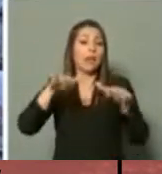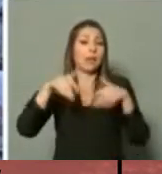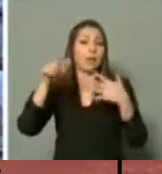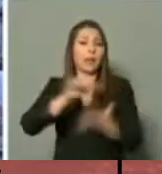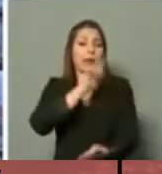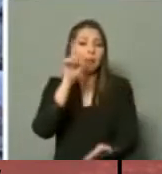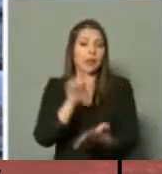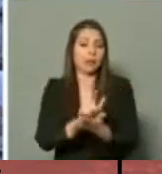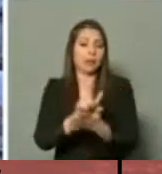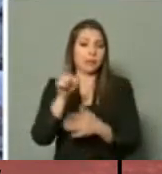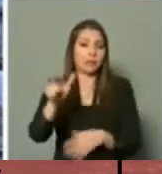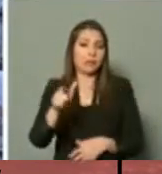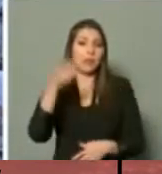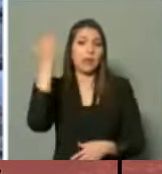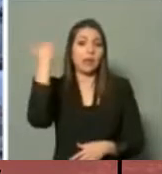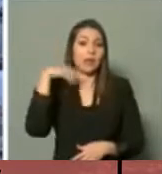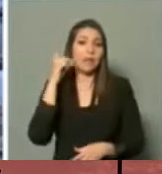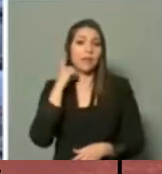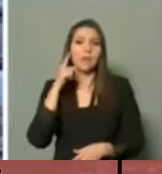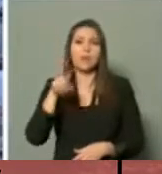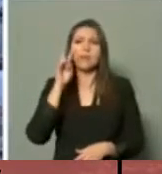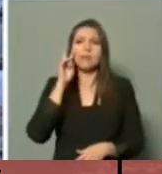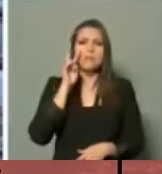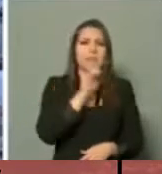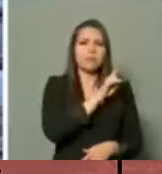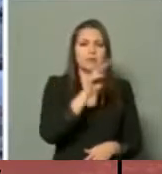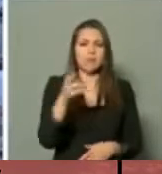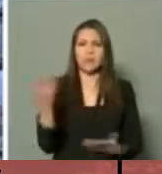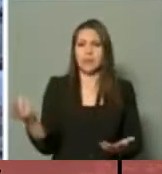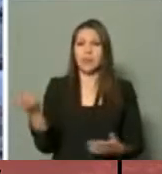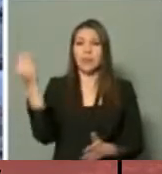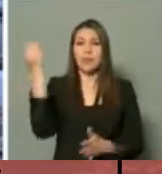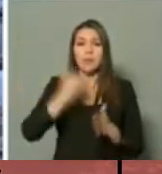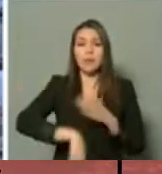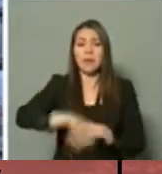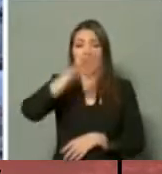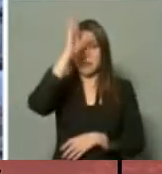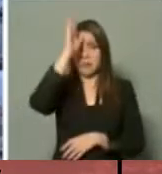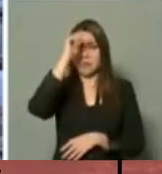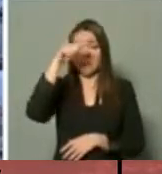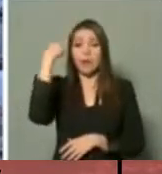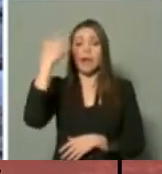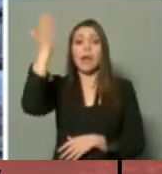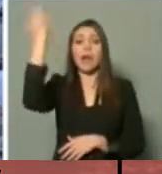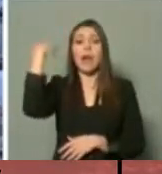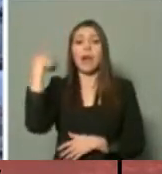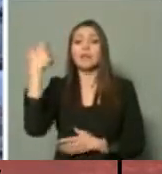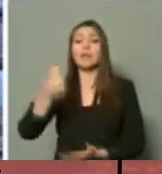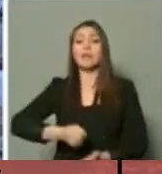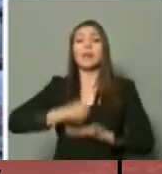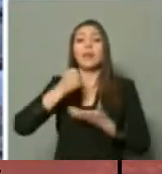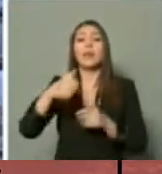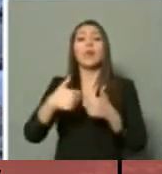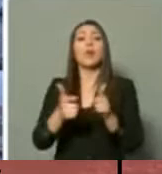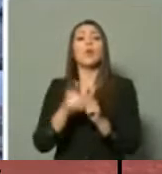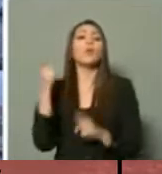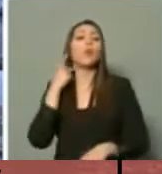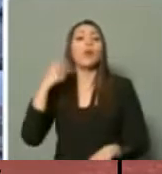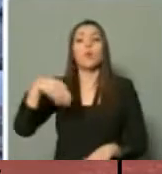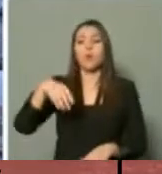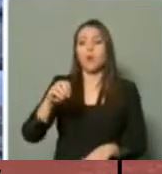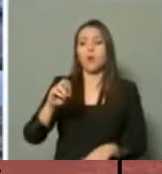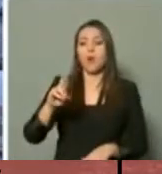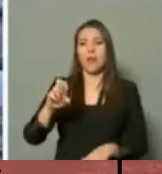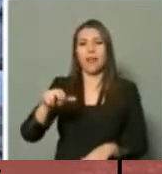hasta 2 semanas un punto de acuerdo tan simple y llano. ¿Sí? Cuando se votó el presupuesto, Morena y los diputados